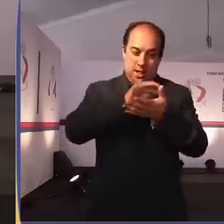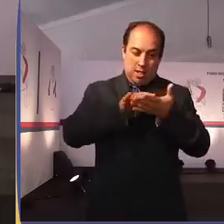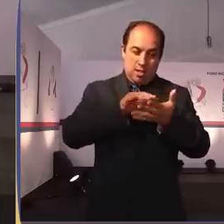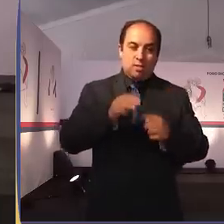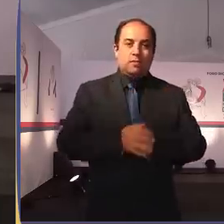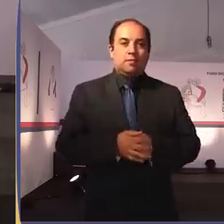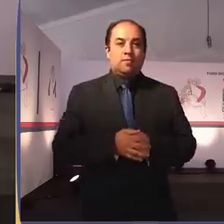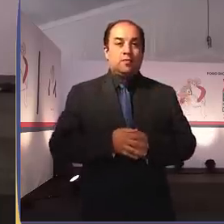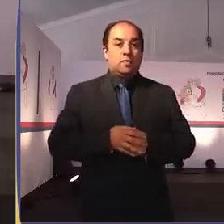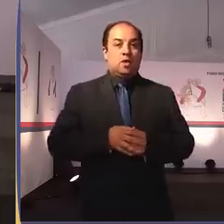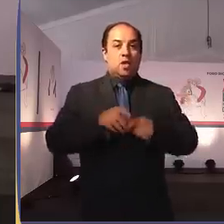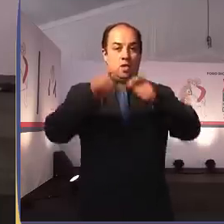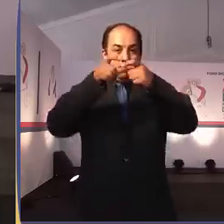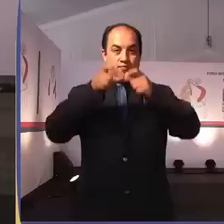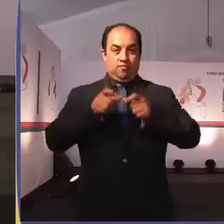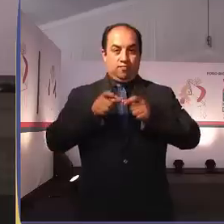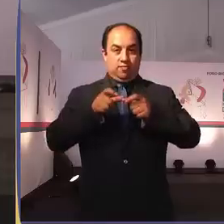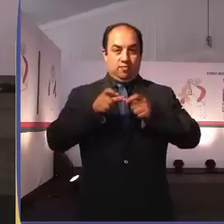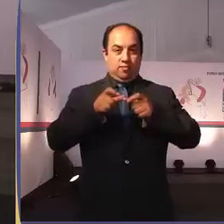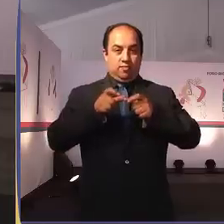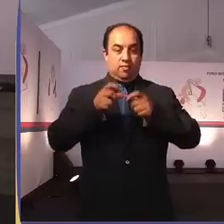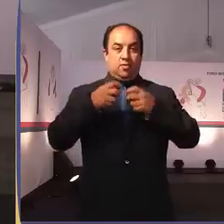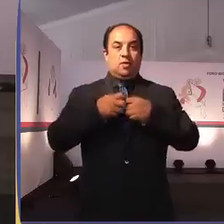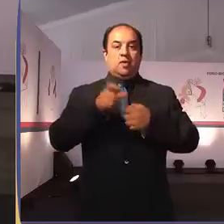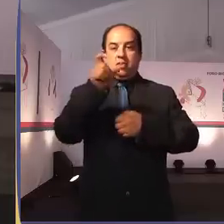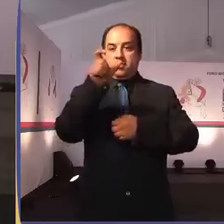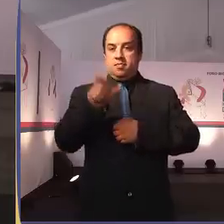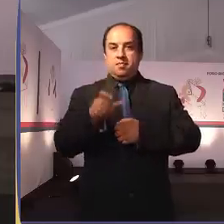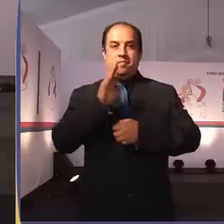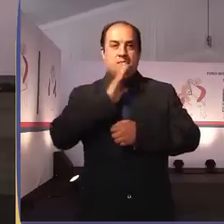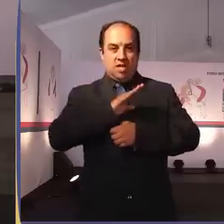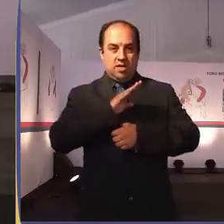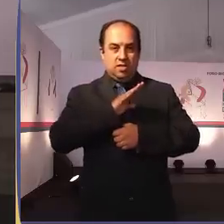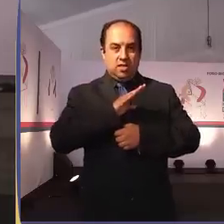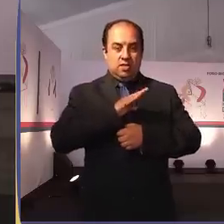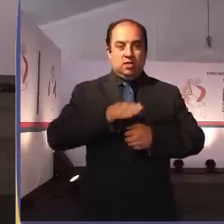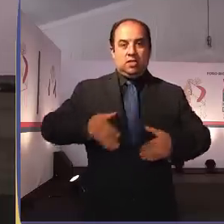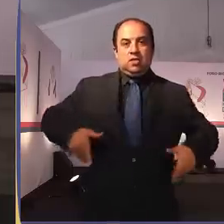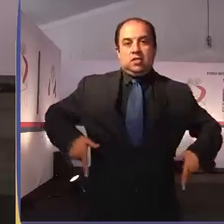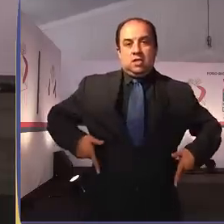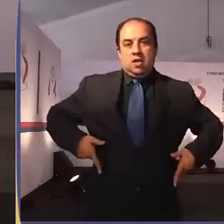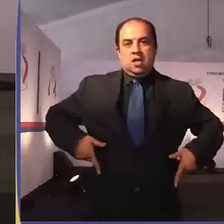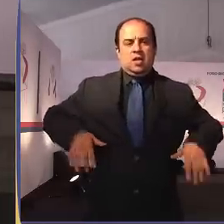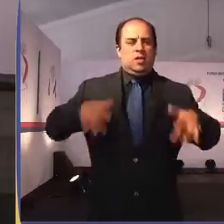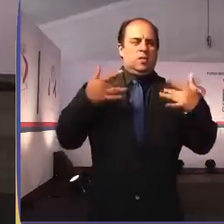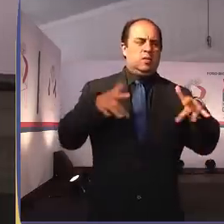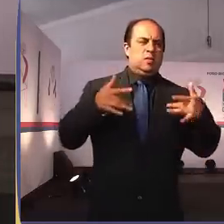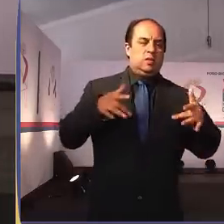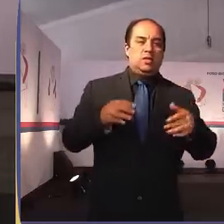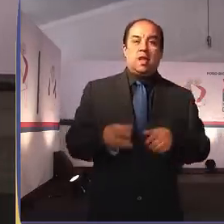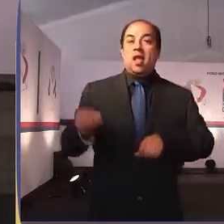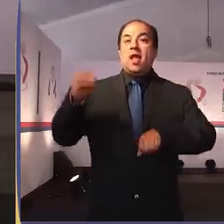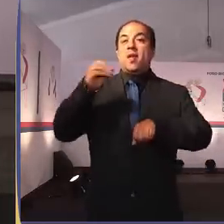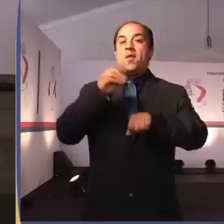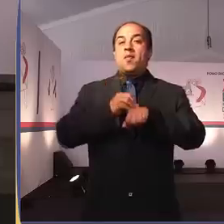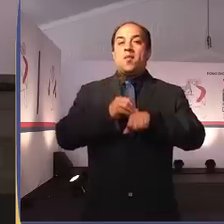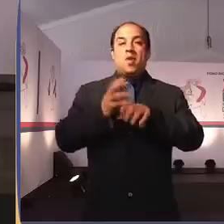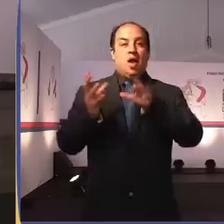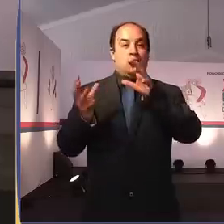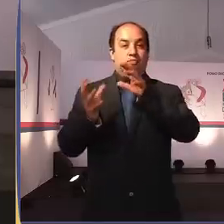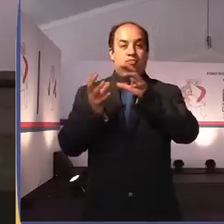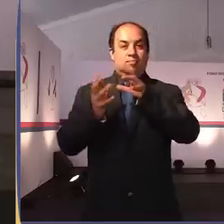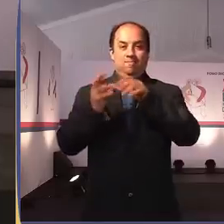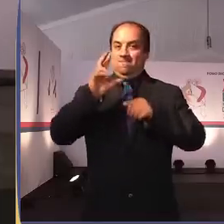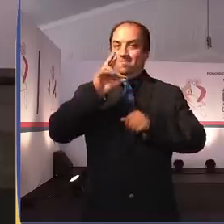cervicales. Muy mal. O sea, mal. Las lumbares de la fregada. Pónganse una almohadita, pero no